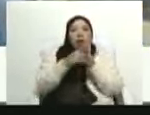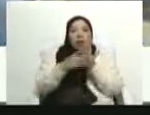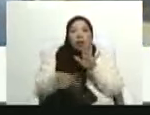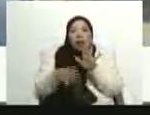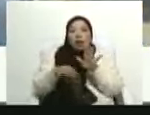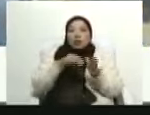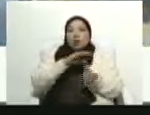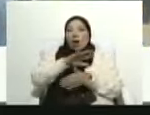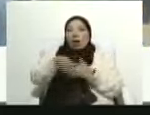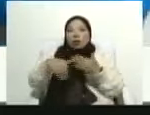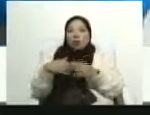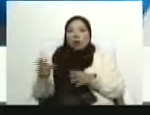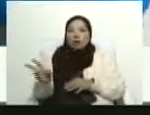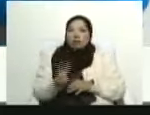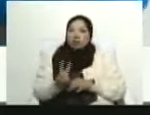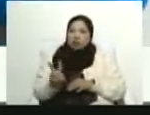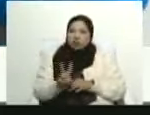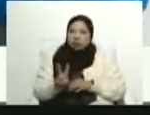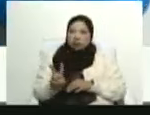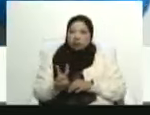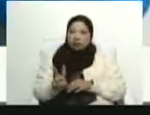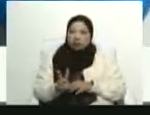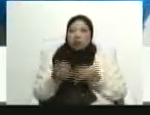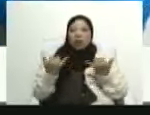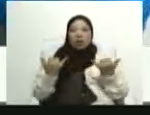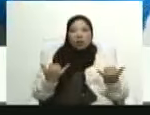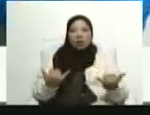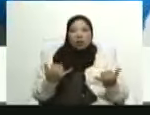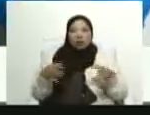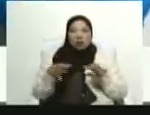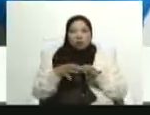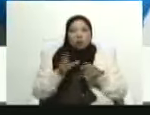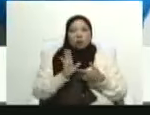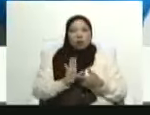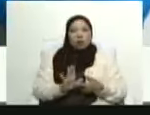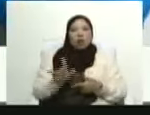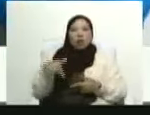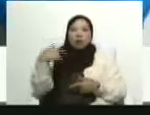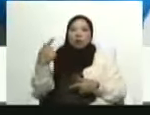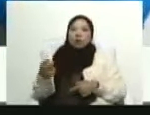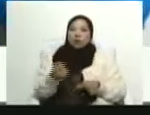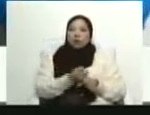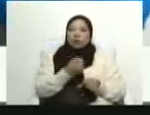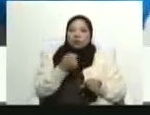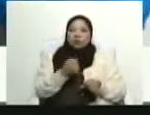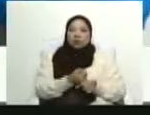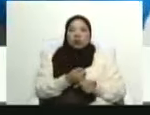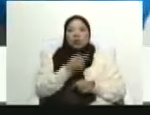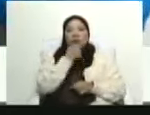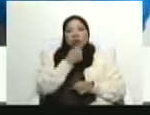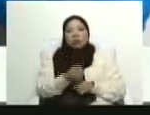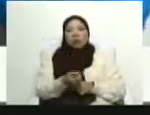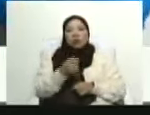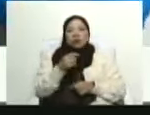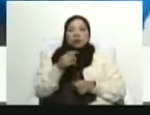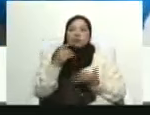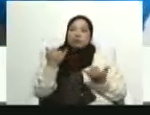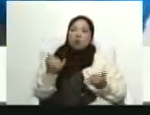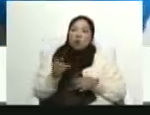a todos los venezolanos y venezolanas, y eso es lo que precisamente este equipo ha demostrado. Lo que viene debe ser, pues, sencillamente